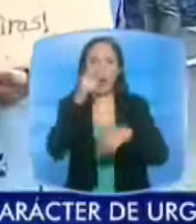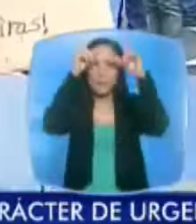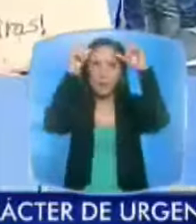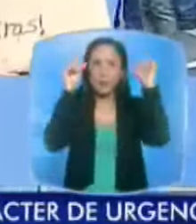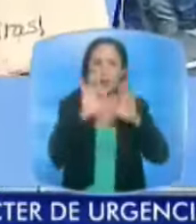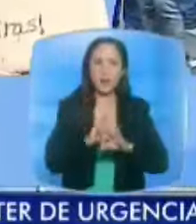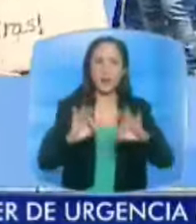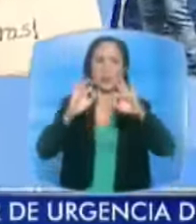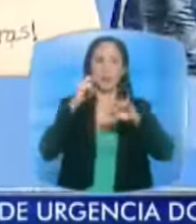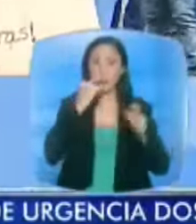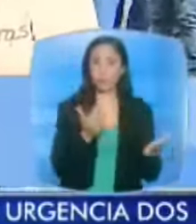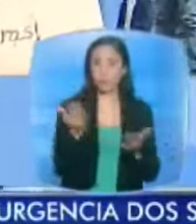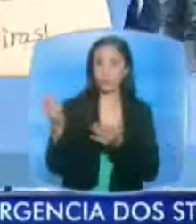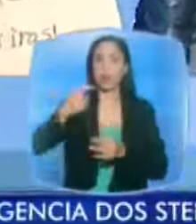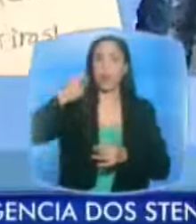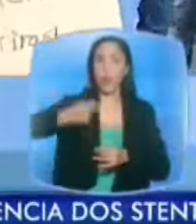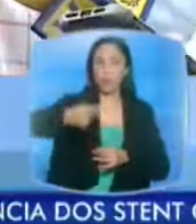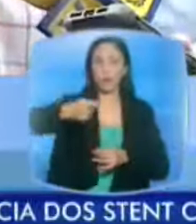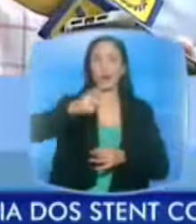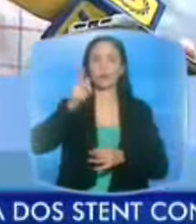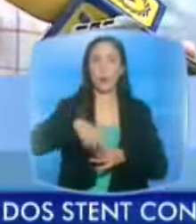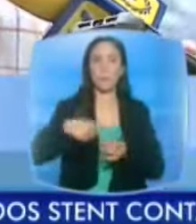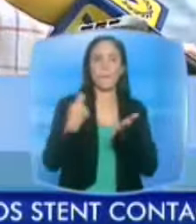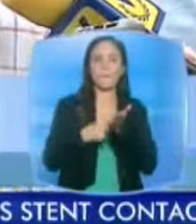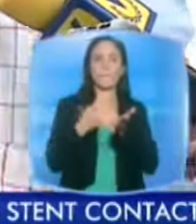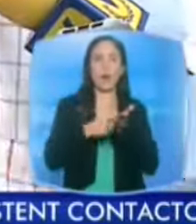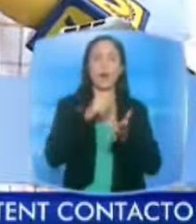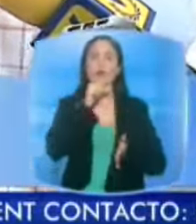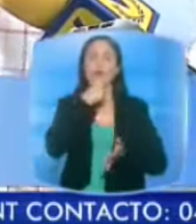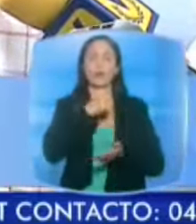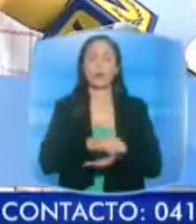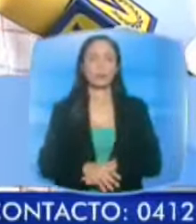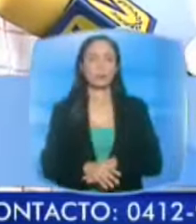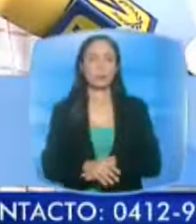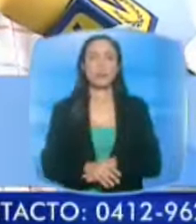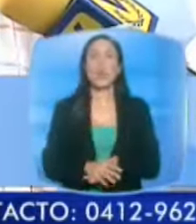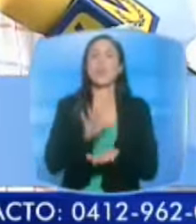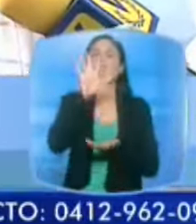jubilados, por su parte, exigieron aumento de pensiones. Porque no es justo que